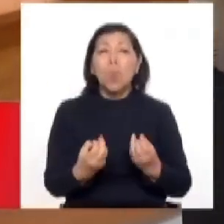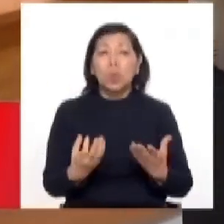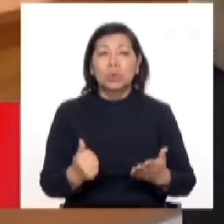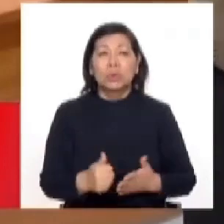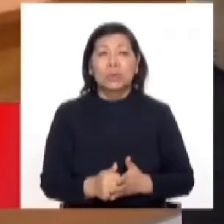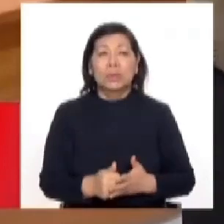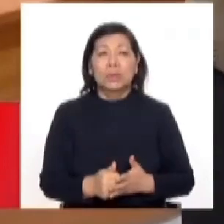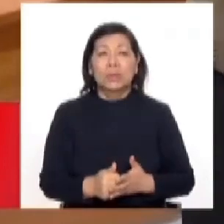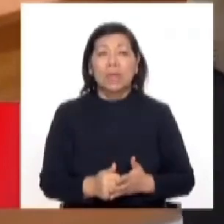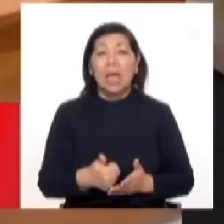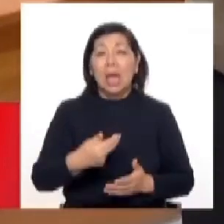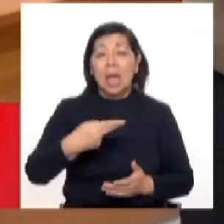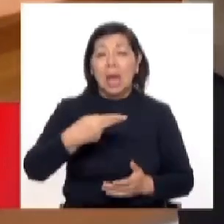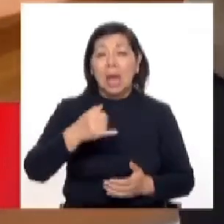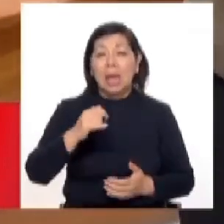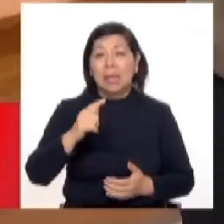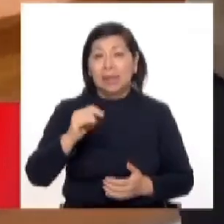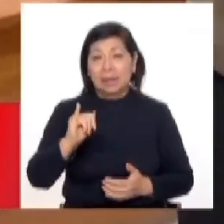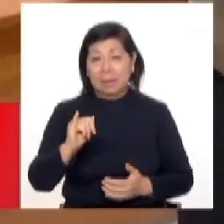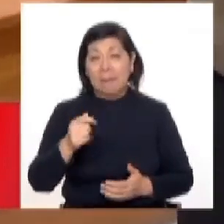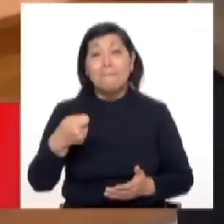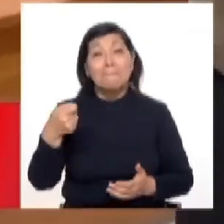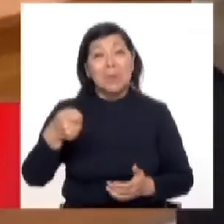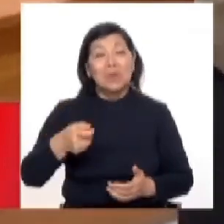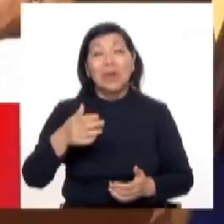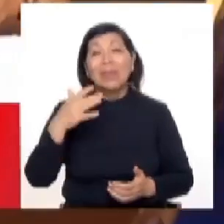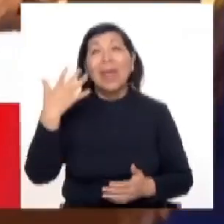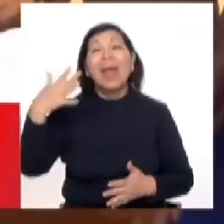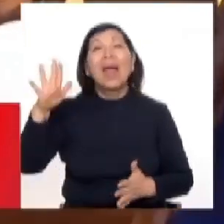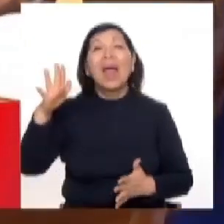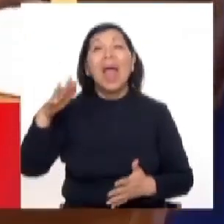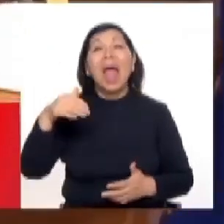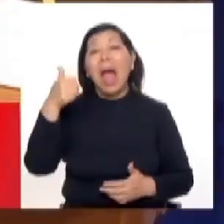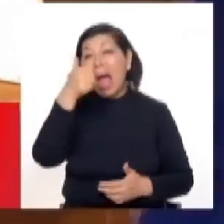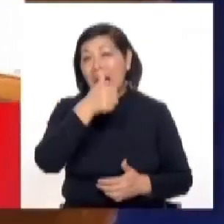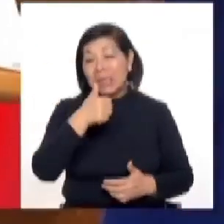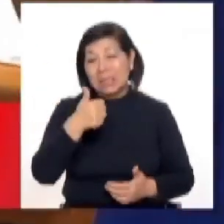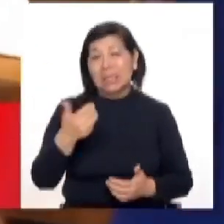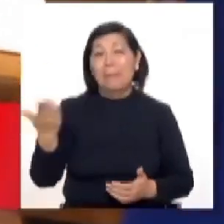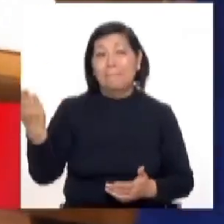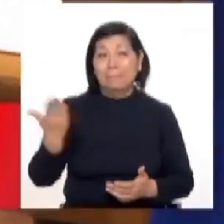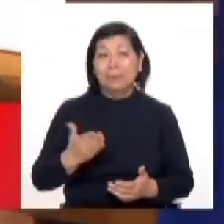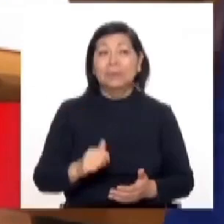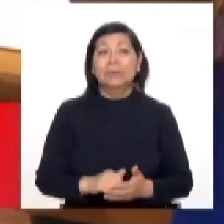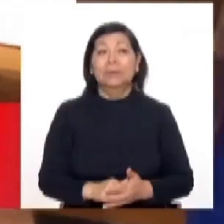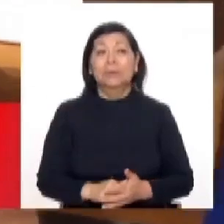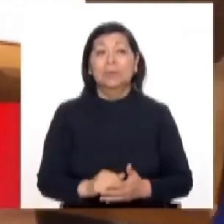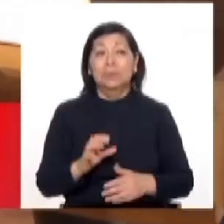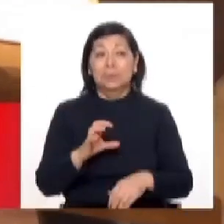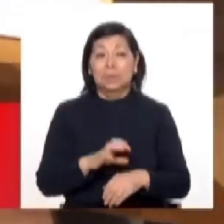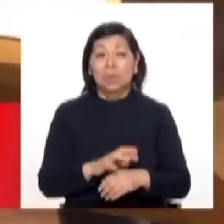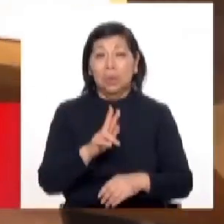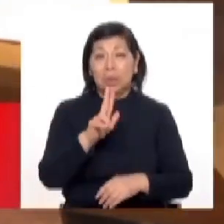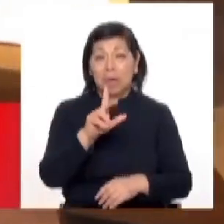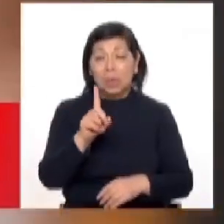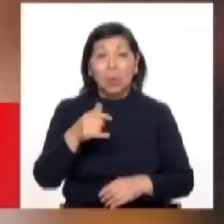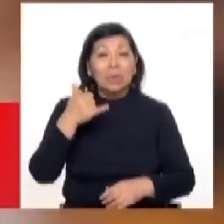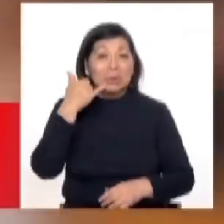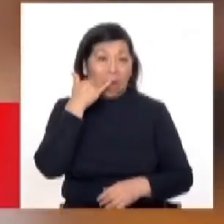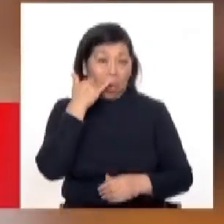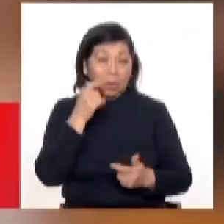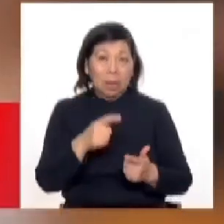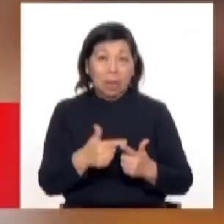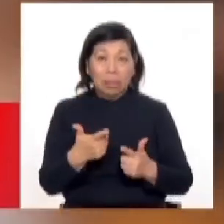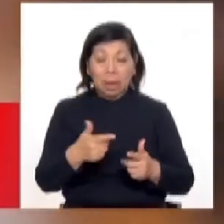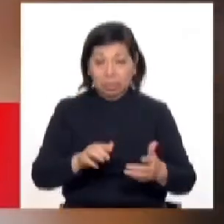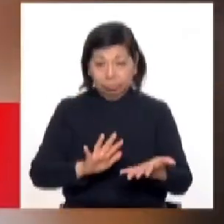también provenían de Haití, de zonas asiáticas, ¿no? Durante la intervención se incautaron 31 celulares,